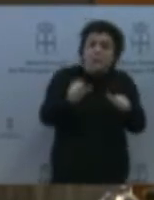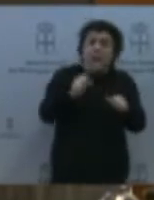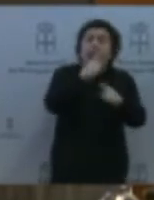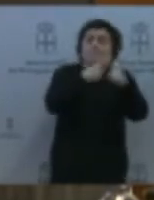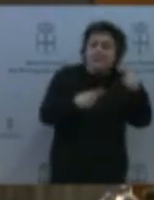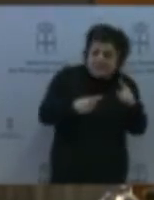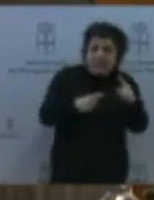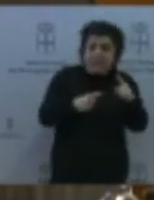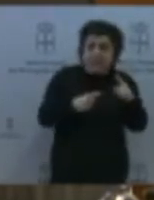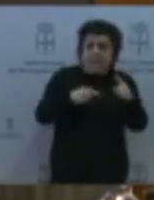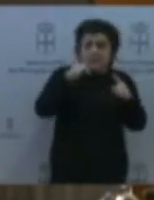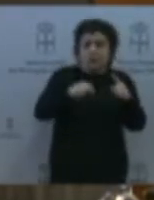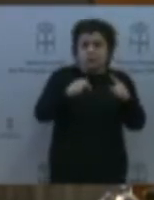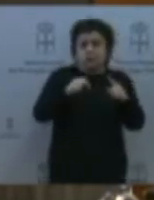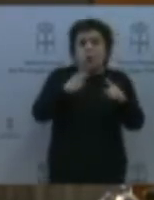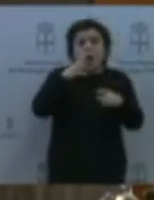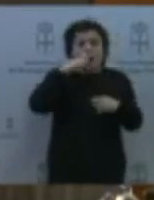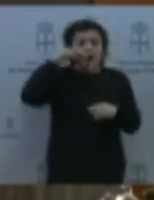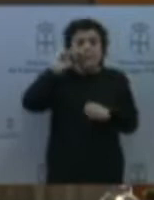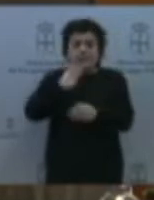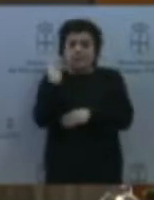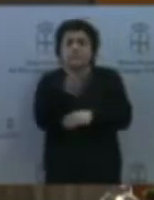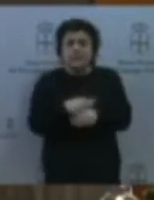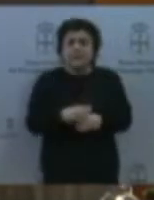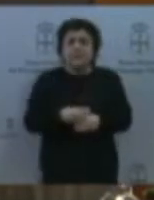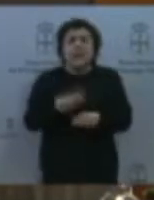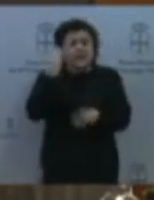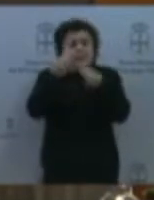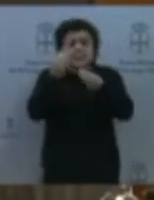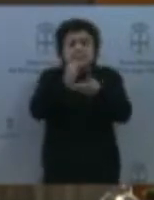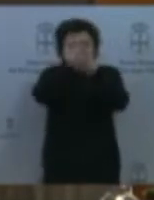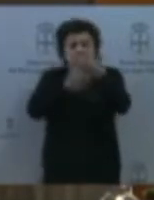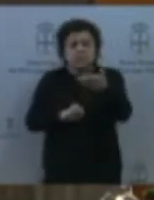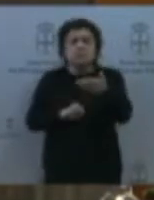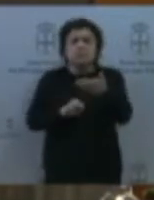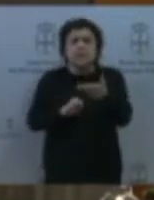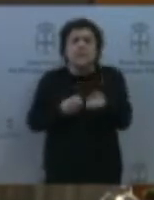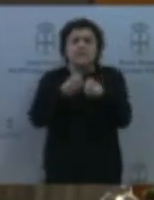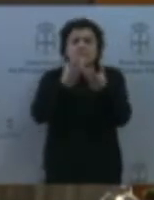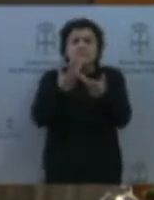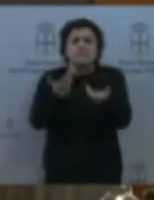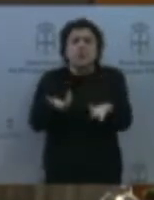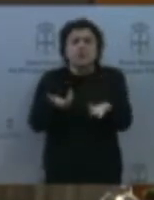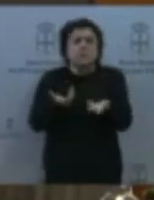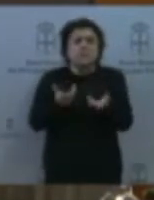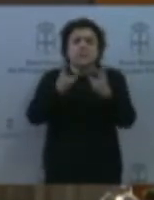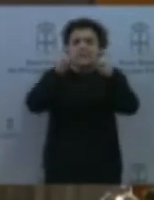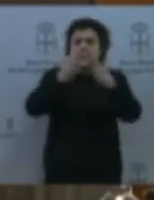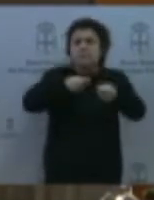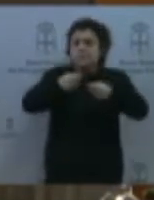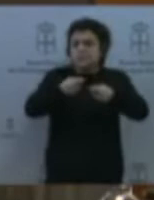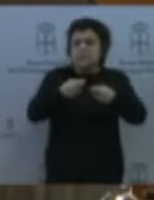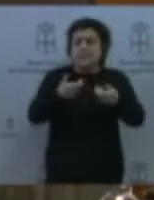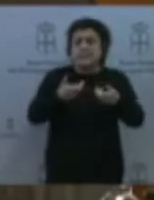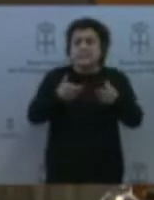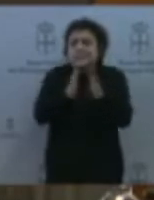¿Qué piensa de estos informes de destrucción del comercio local? ¿Vamos a hacer presión estatal para que compita en igualdad de condiciones con el comercio de proximidad y pague